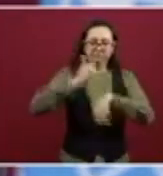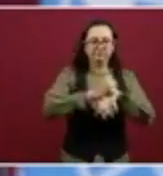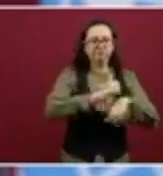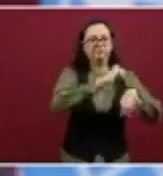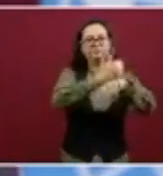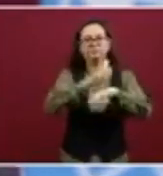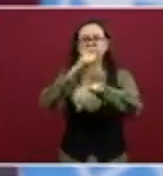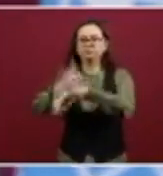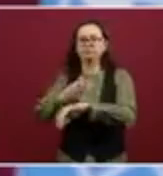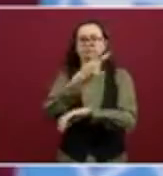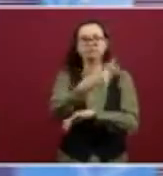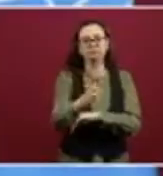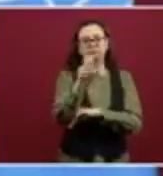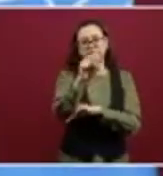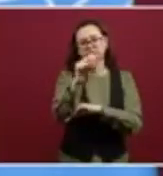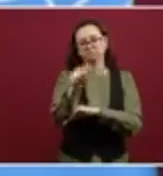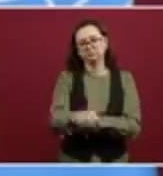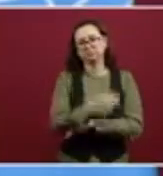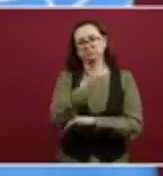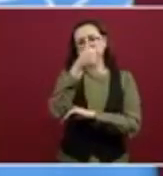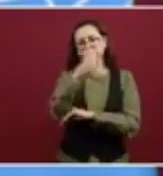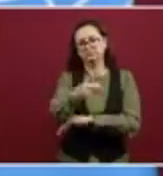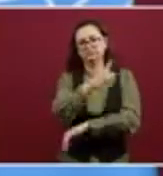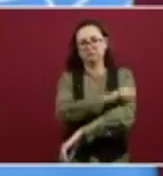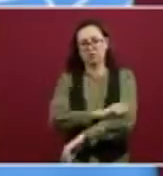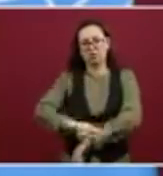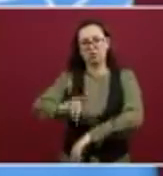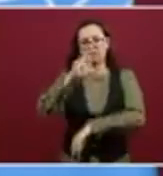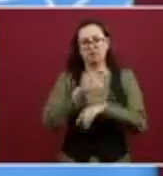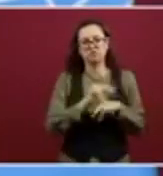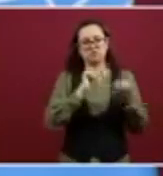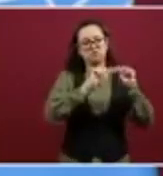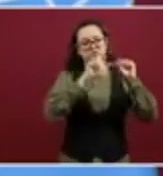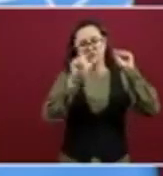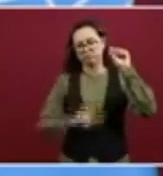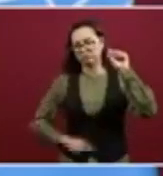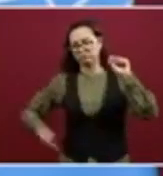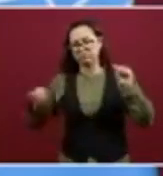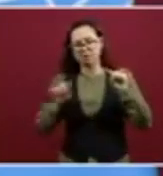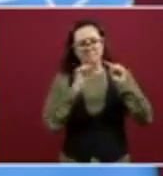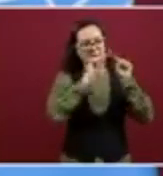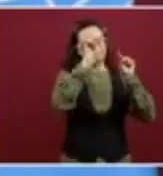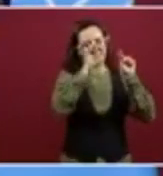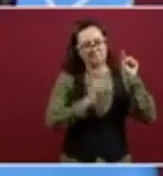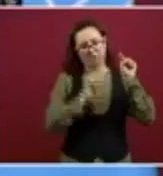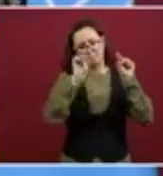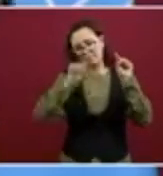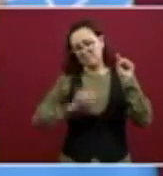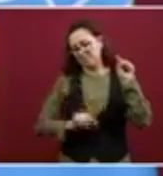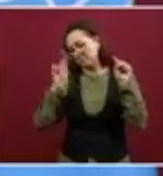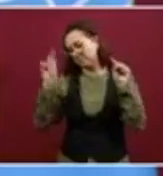266 coordinaciones territoriales en todo el país, con